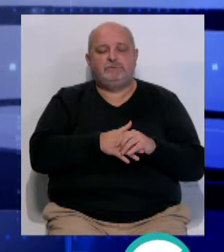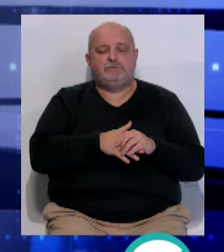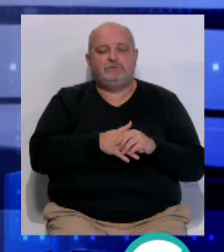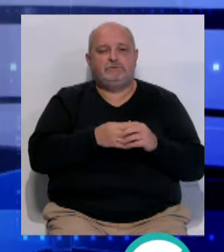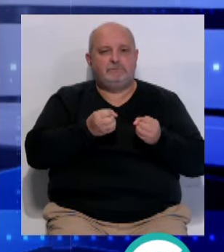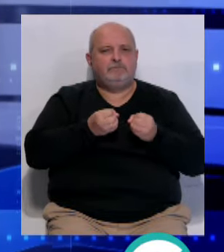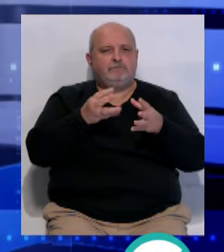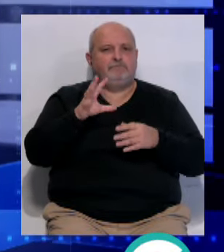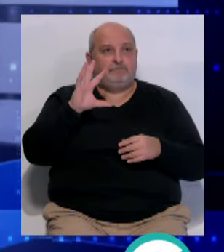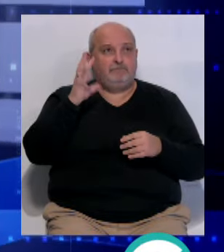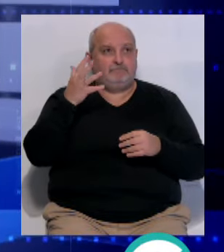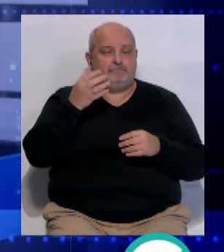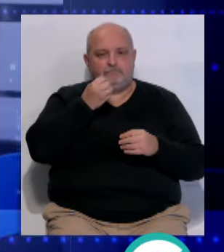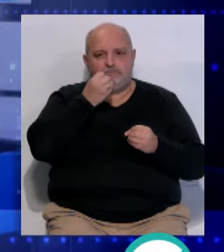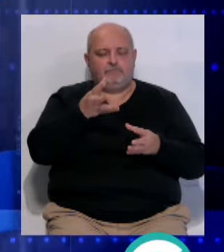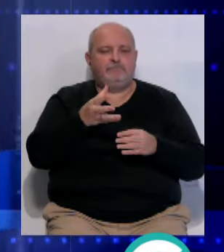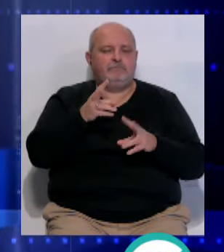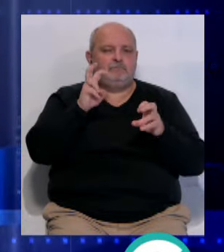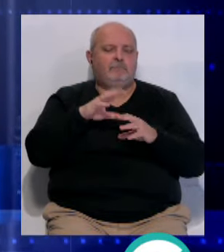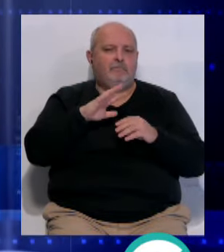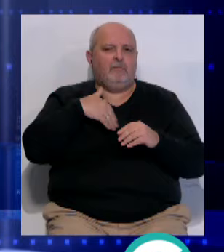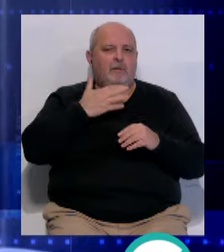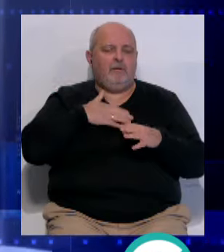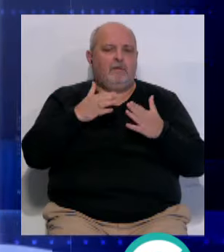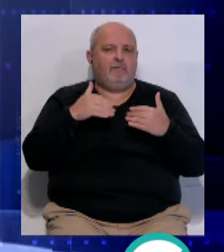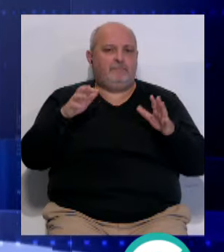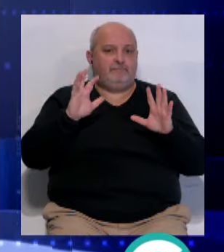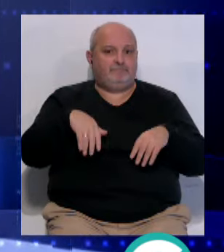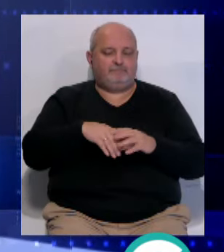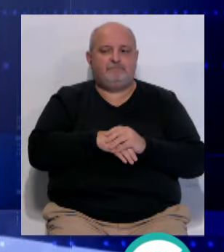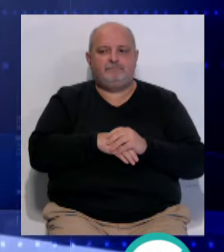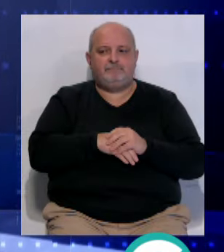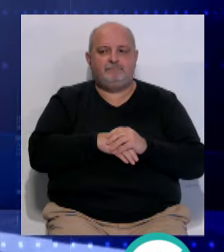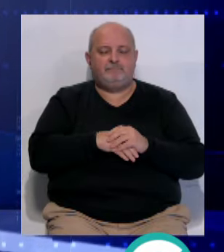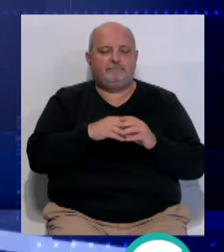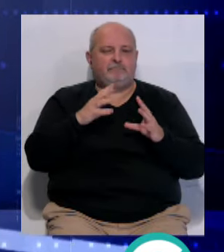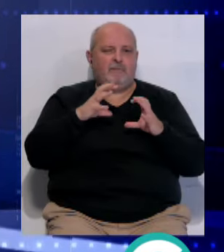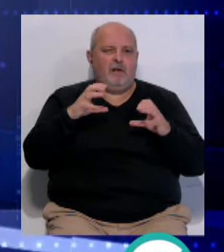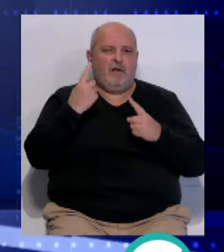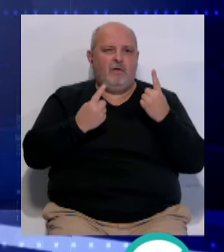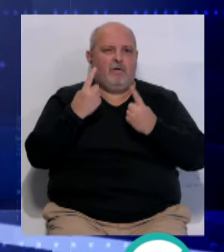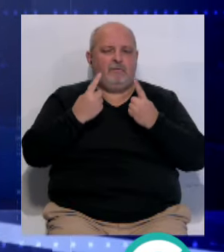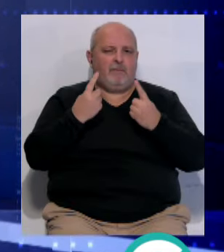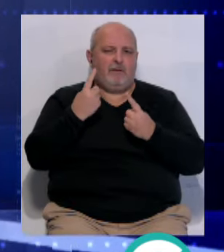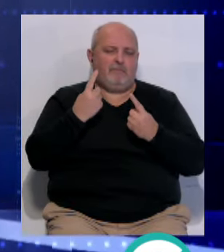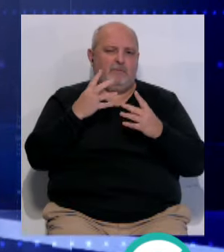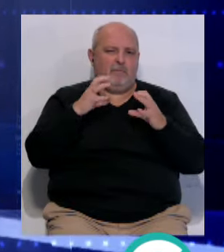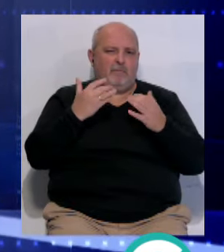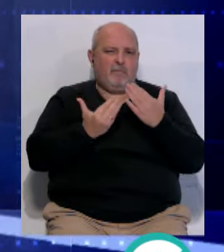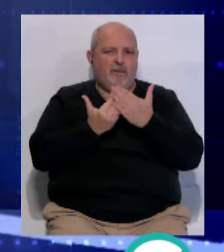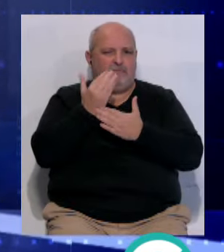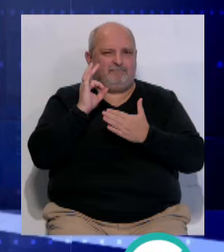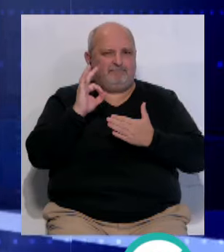La Agencia Estatal de Meteorología... ...informa de un tiempo para mañana... ...en la Bahía de Cádiz... ...con intervalos nubosos... ...acompañados de brumas